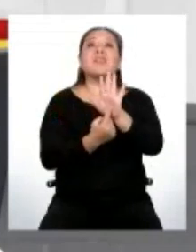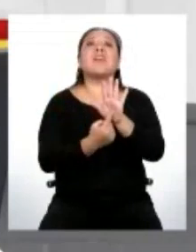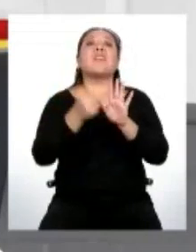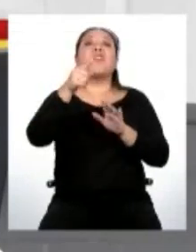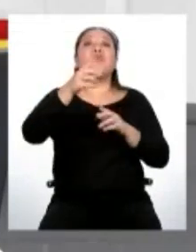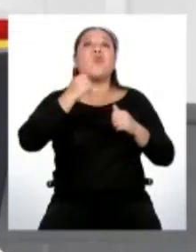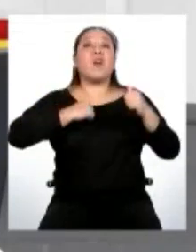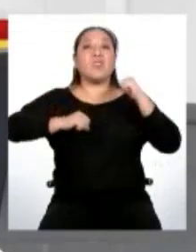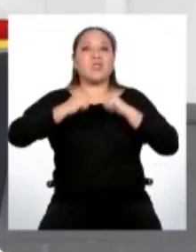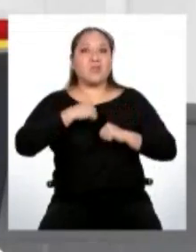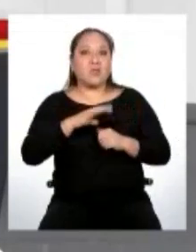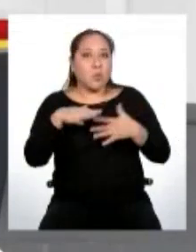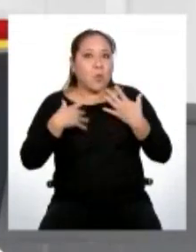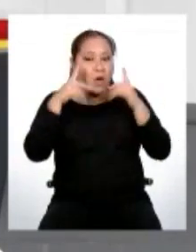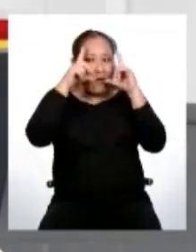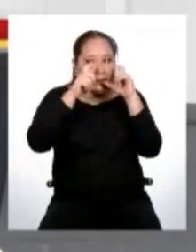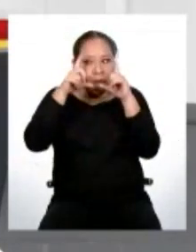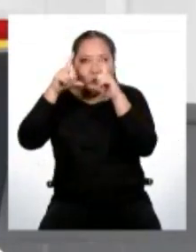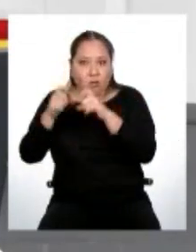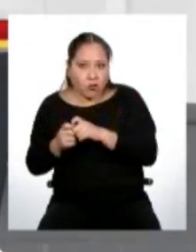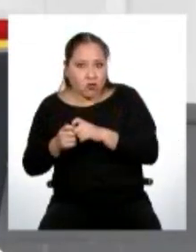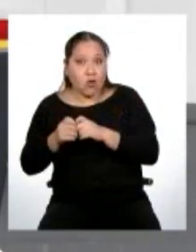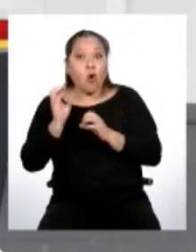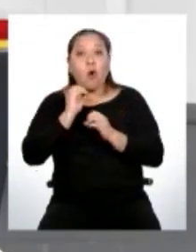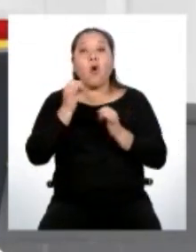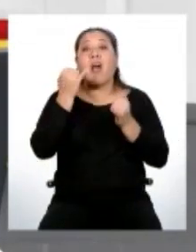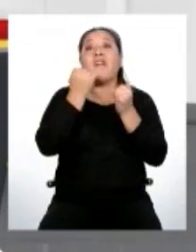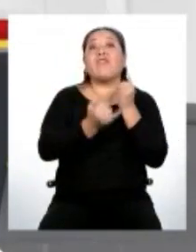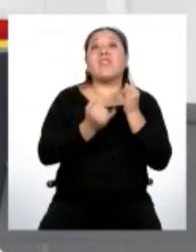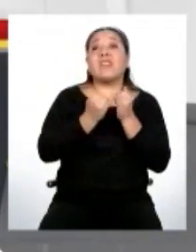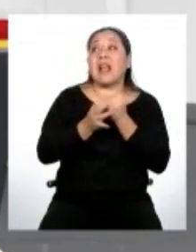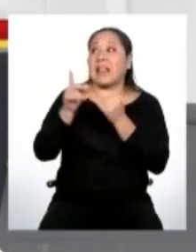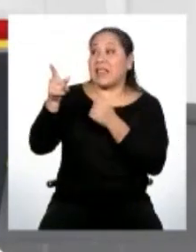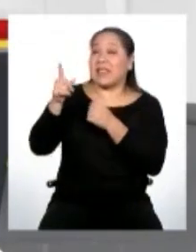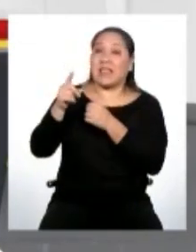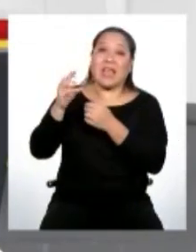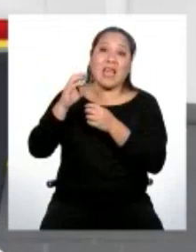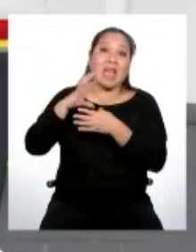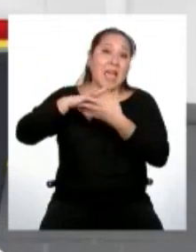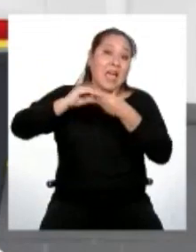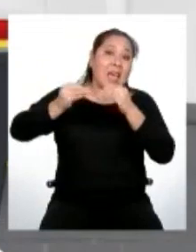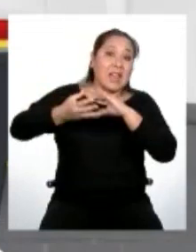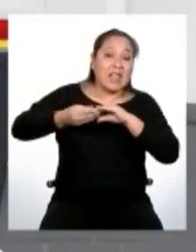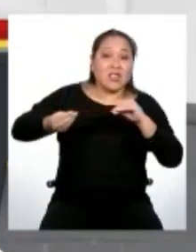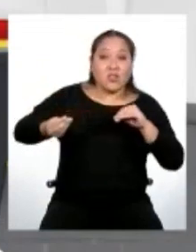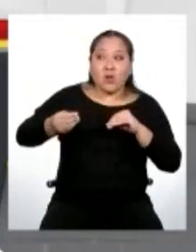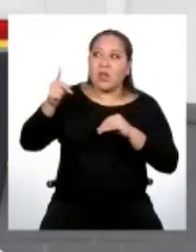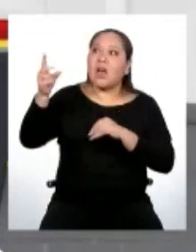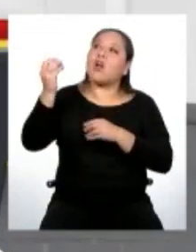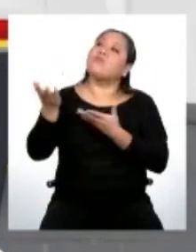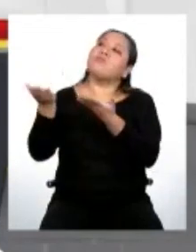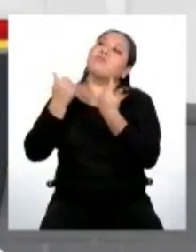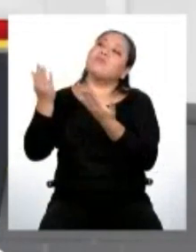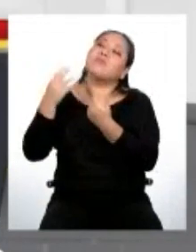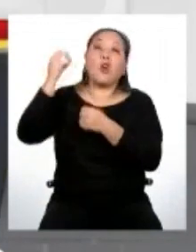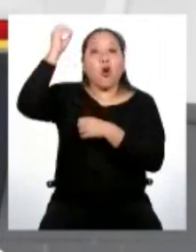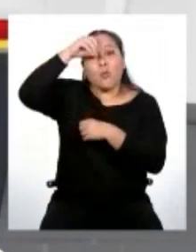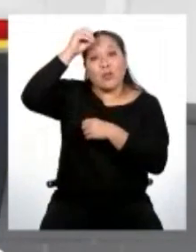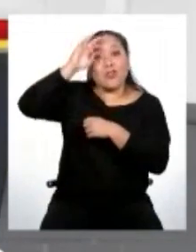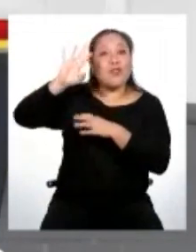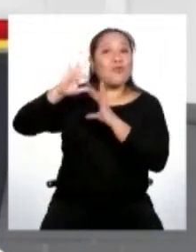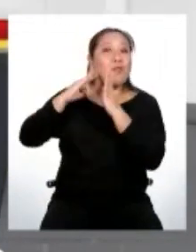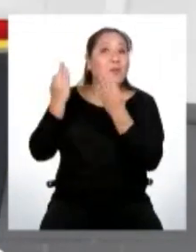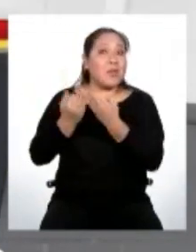puedes, toma fotos o al finalizar la obra, pídele a tus padres que te den opinión acerca de ella. No